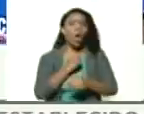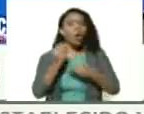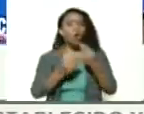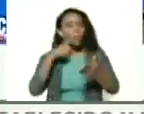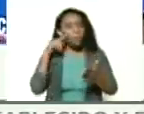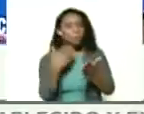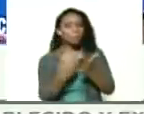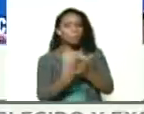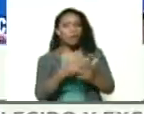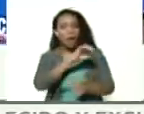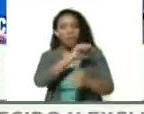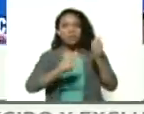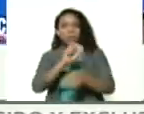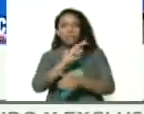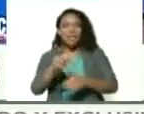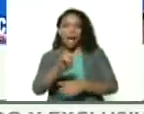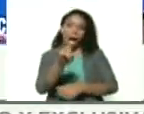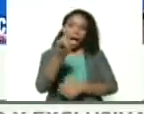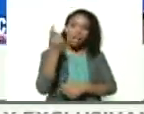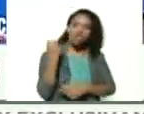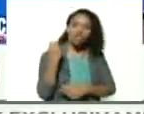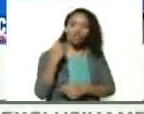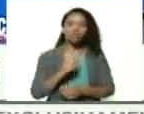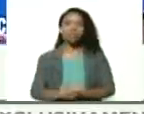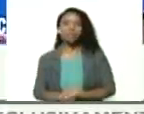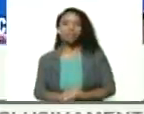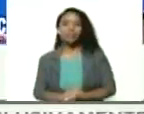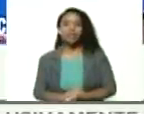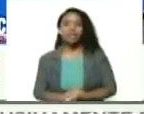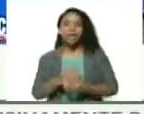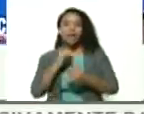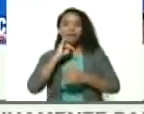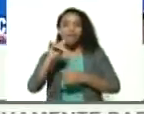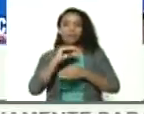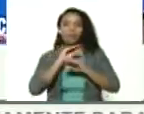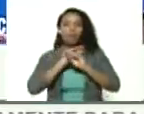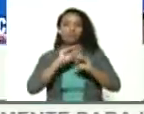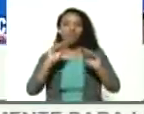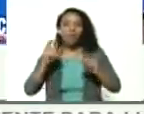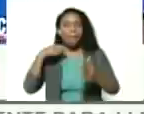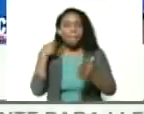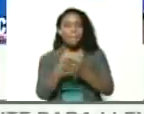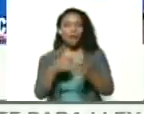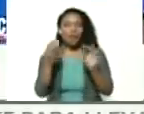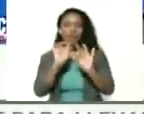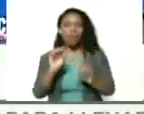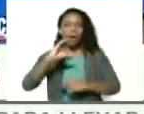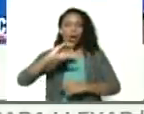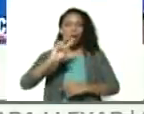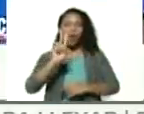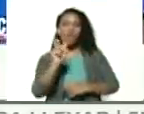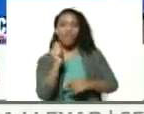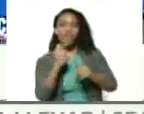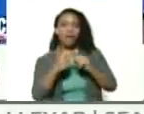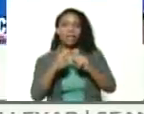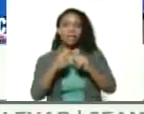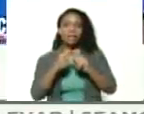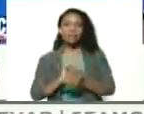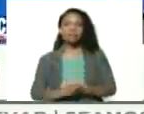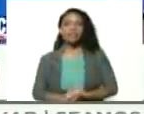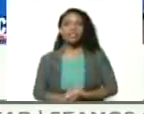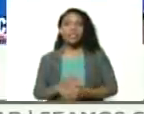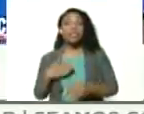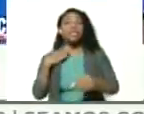demostró la vicepresidenta ayer, y anunció el pago del mecanismo COVAX. Y